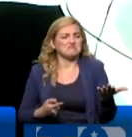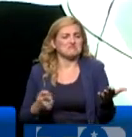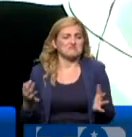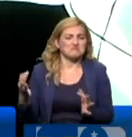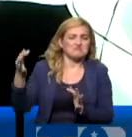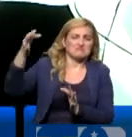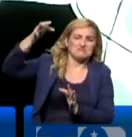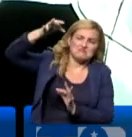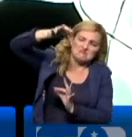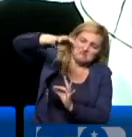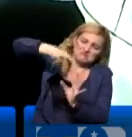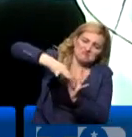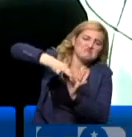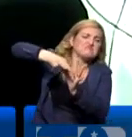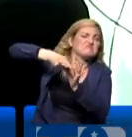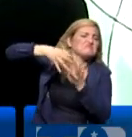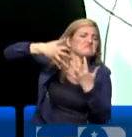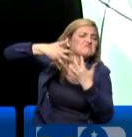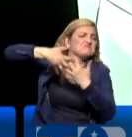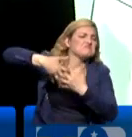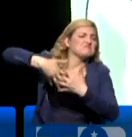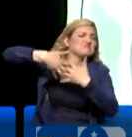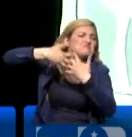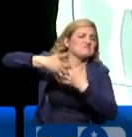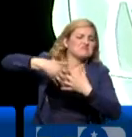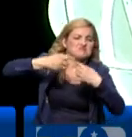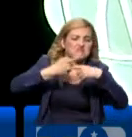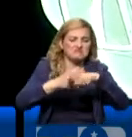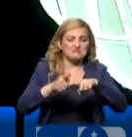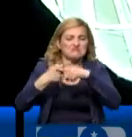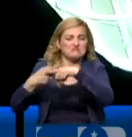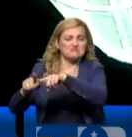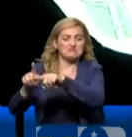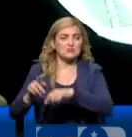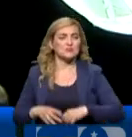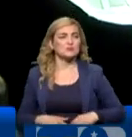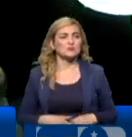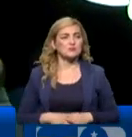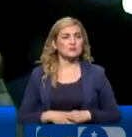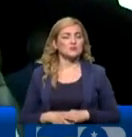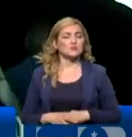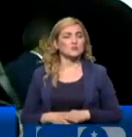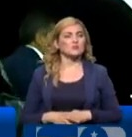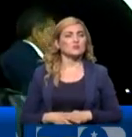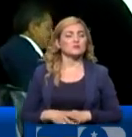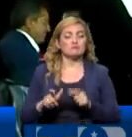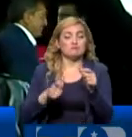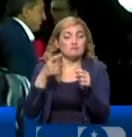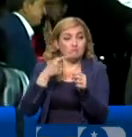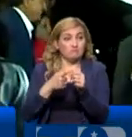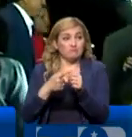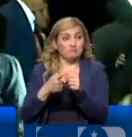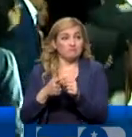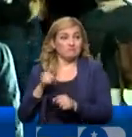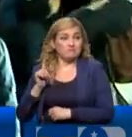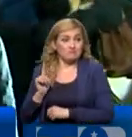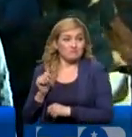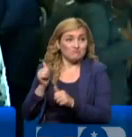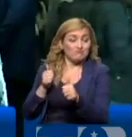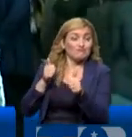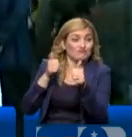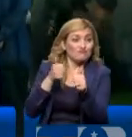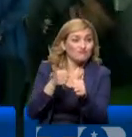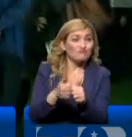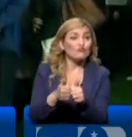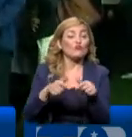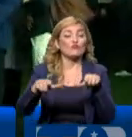dualidades complementarias como base de una diversidad. En este momento ustedes pueden apreciar que los quiteños que se acercaron hasta acá,